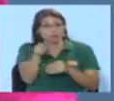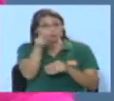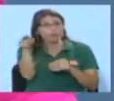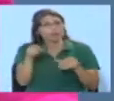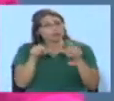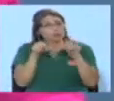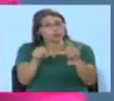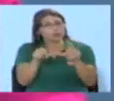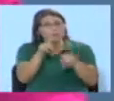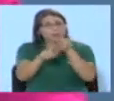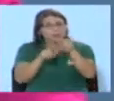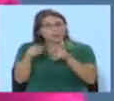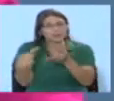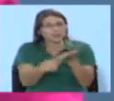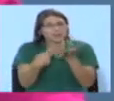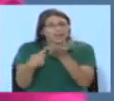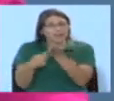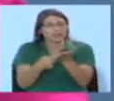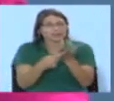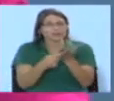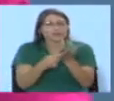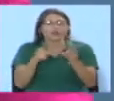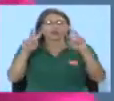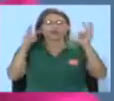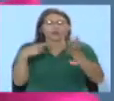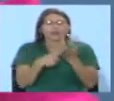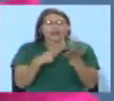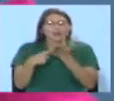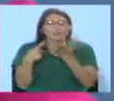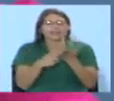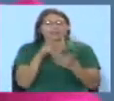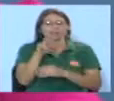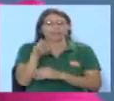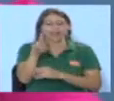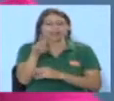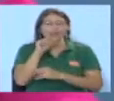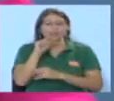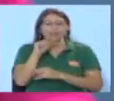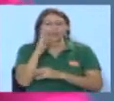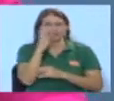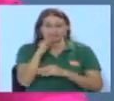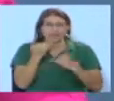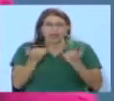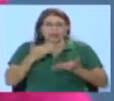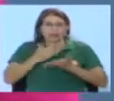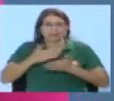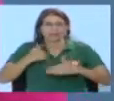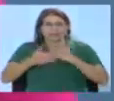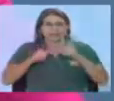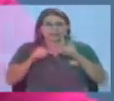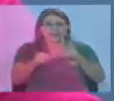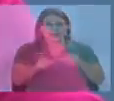a seguir haciéndolos en nuestras redes sociales sobre la mesa UCR en Twitter y Facebook. Vamos a hacer una pausa y ya volvemos.